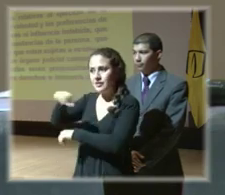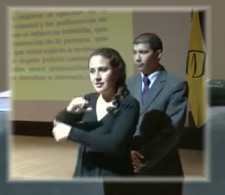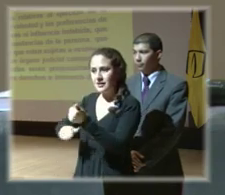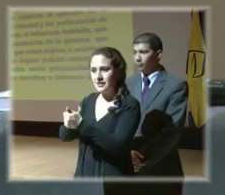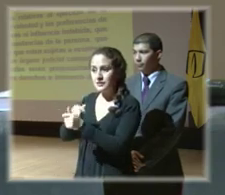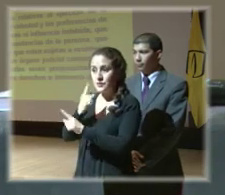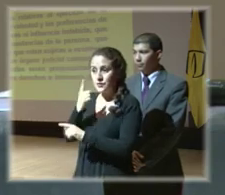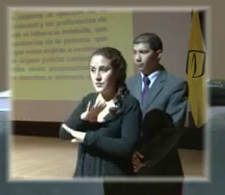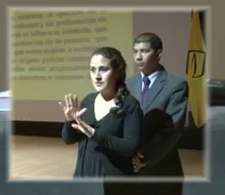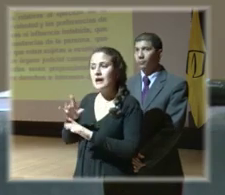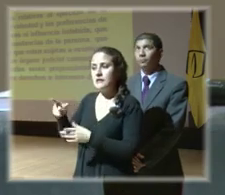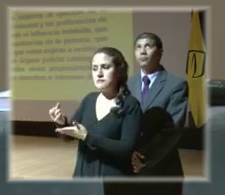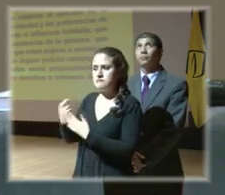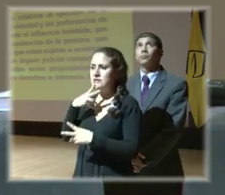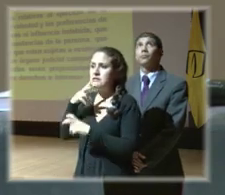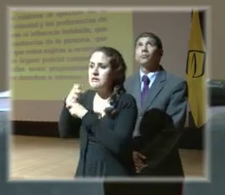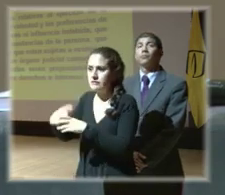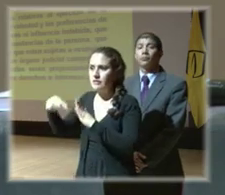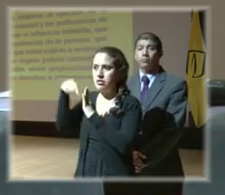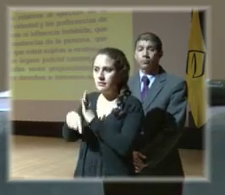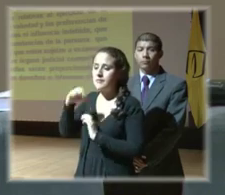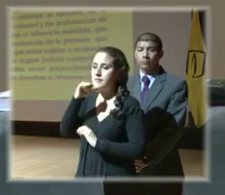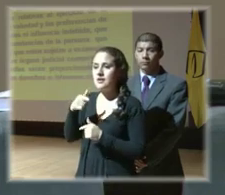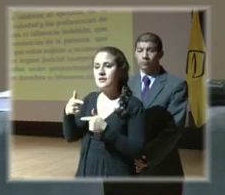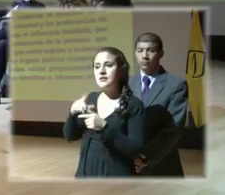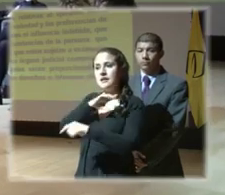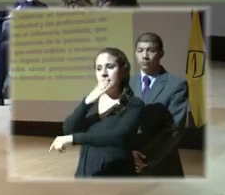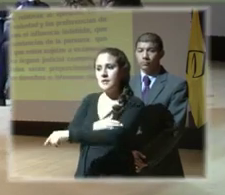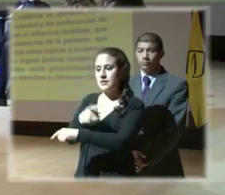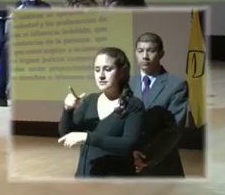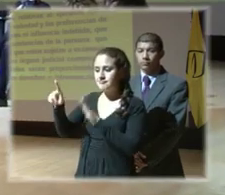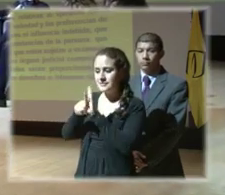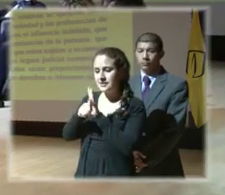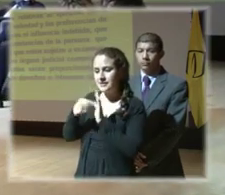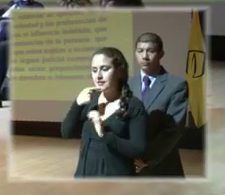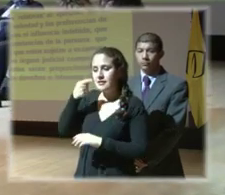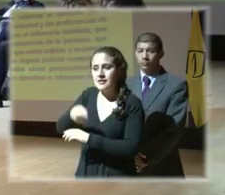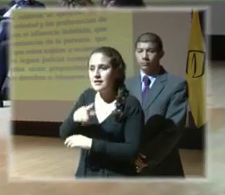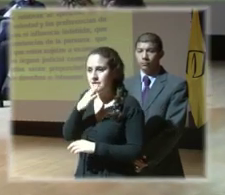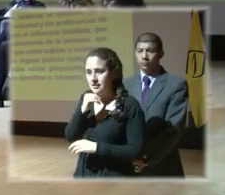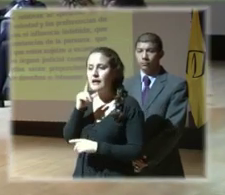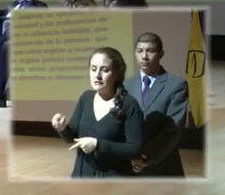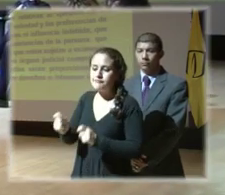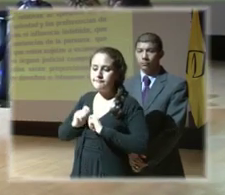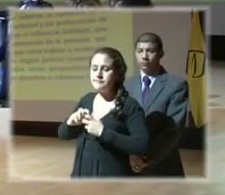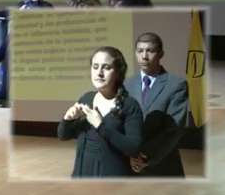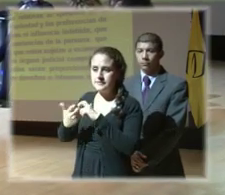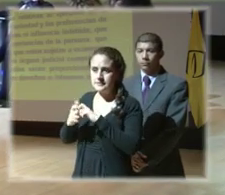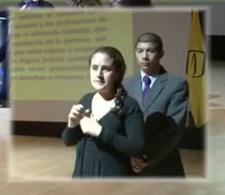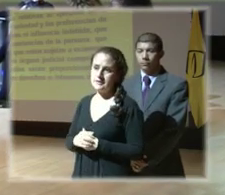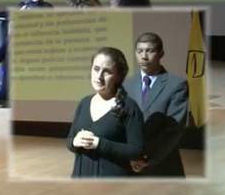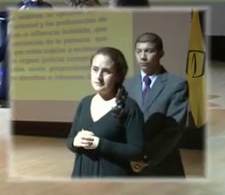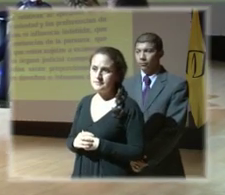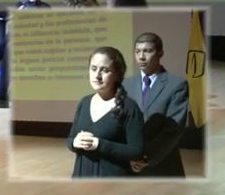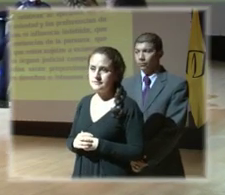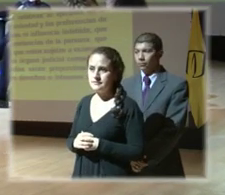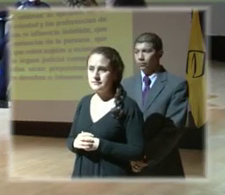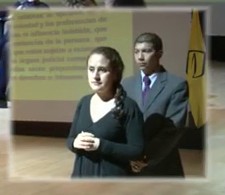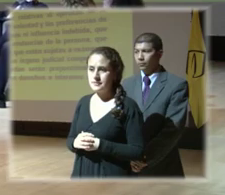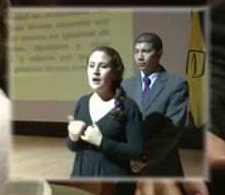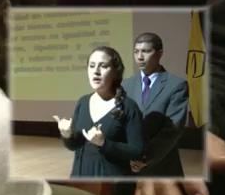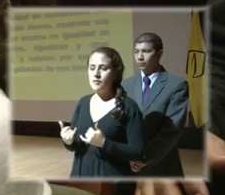que la interdicción los complica, pero la incapacidad misma, aunque no haya sentencia, es un problema. Desde la clínica hemos empezado